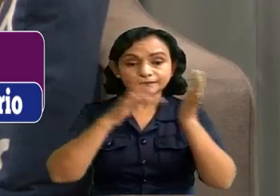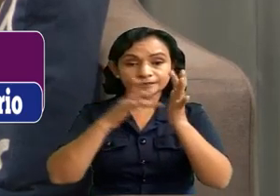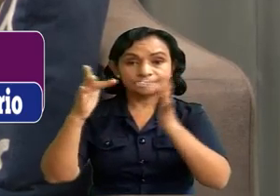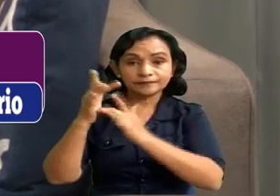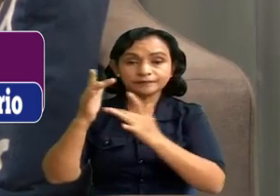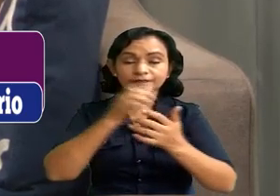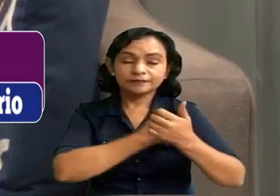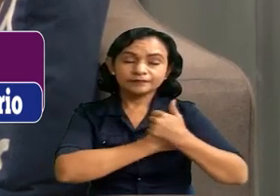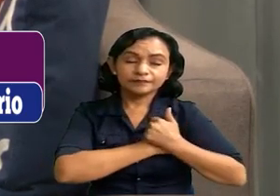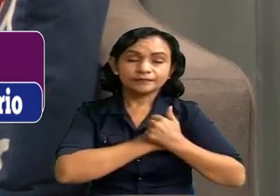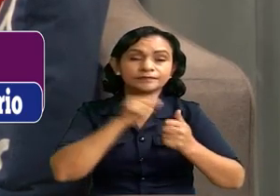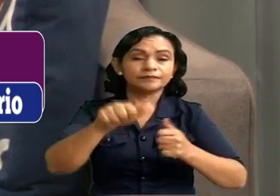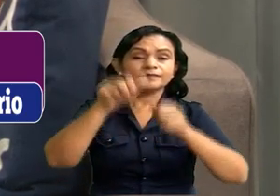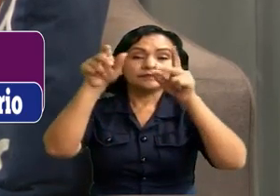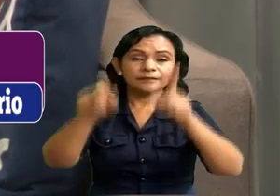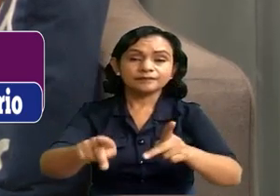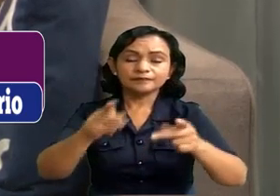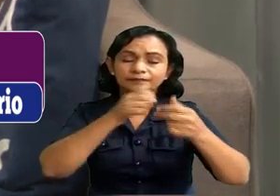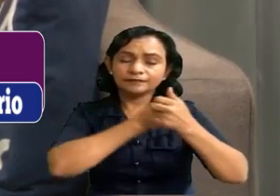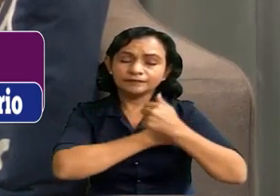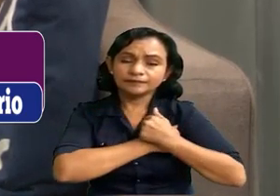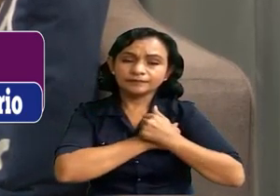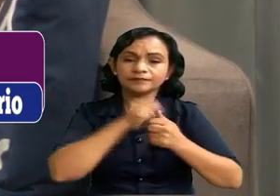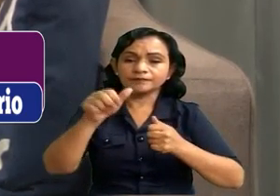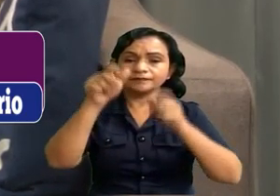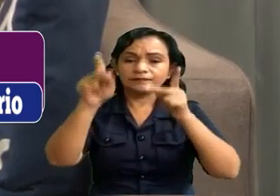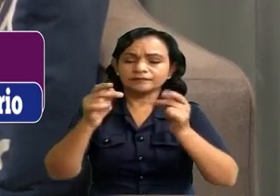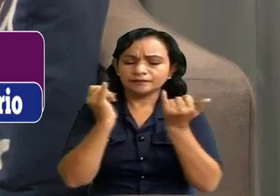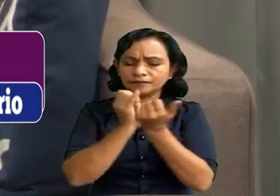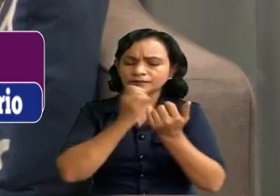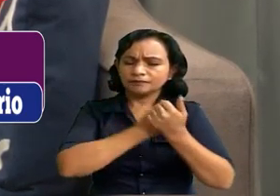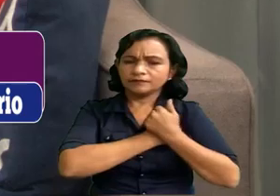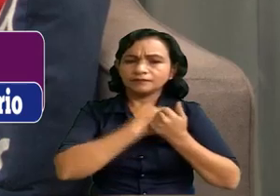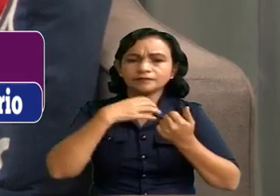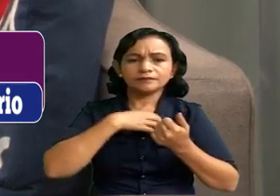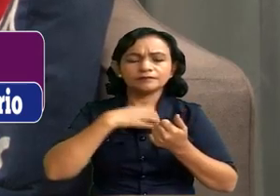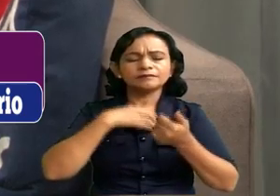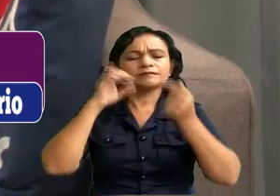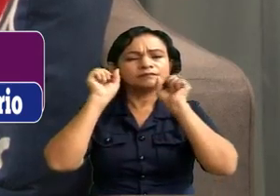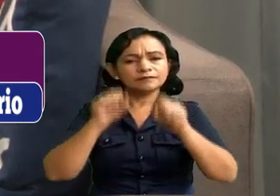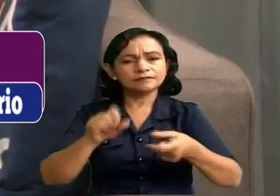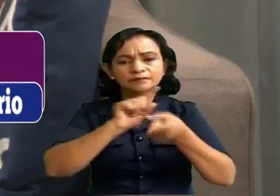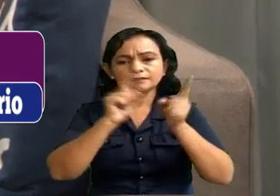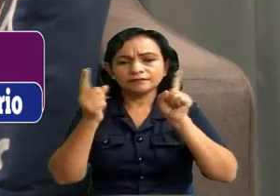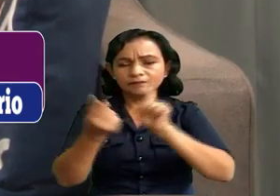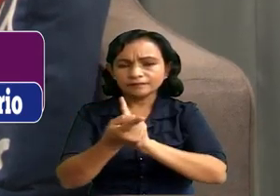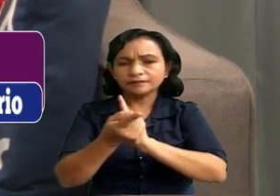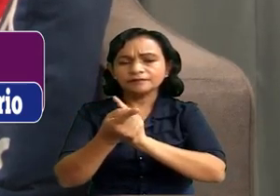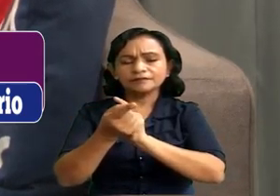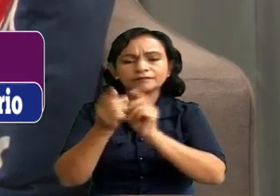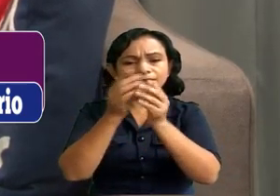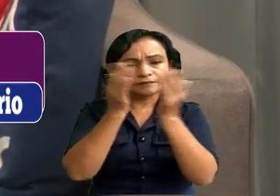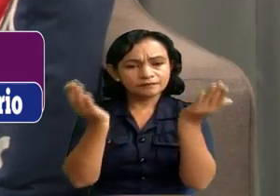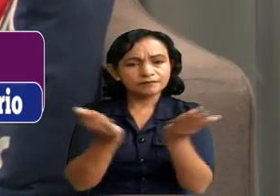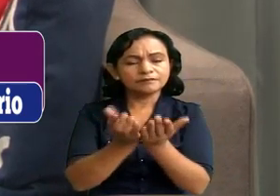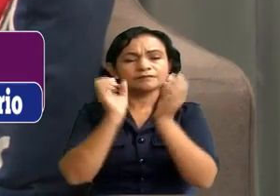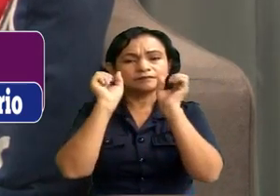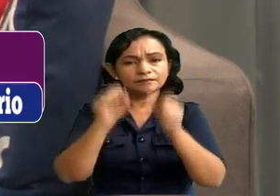el amor al prójimo, amar al prójimo como a nosotros mismos, sí se puede hacer un cambio de sociedad, sí puede haber un cambio en la